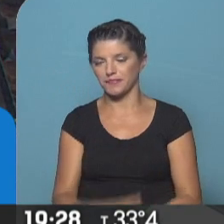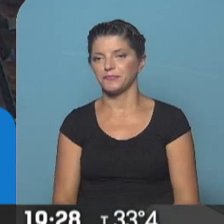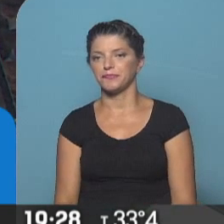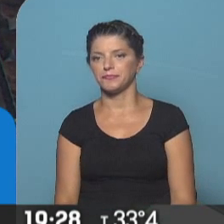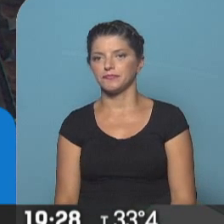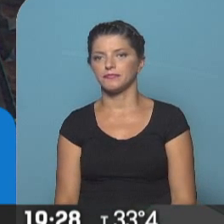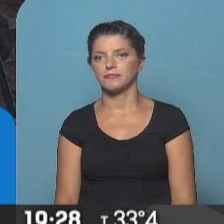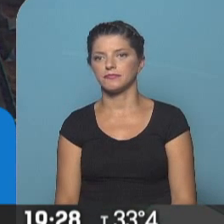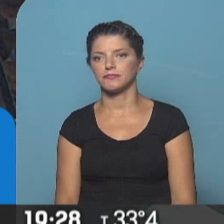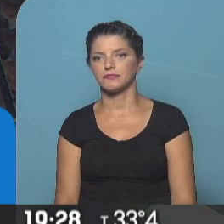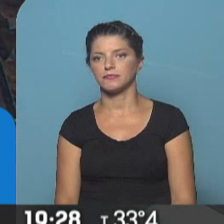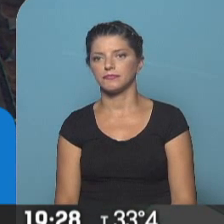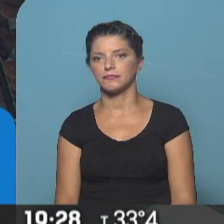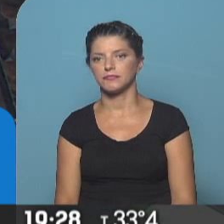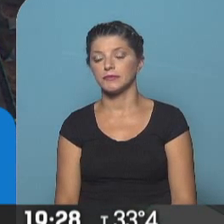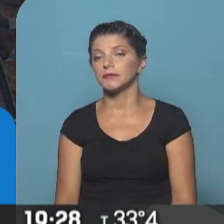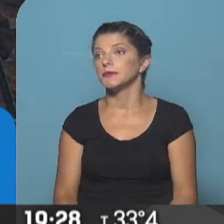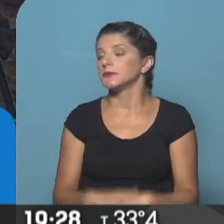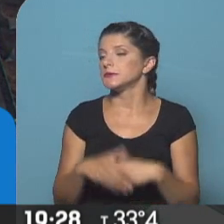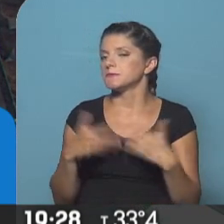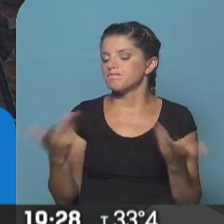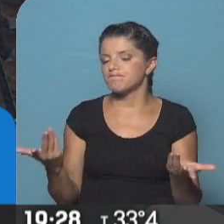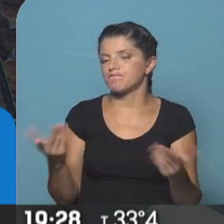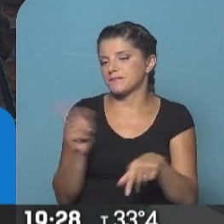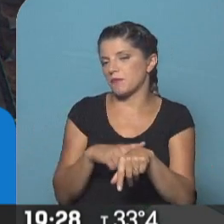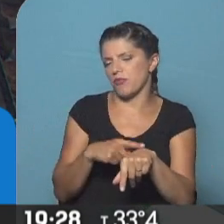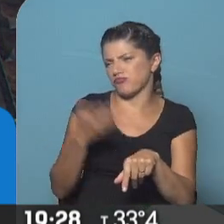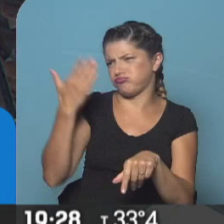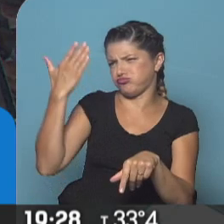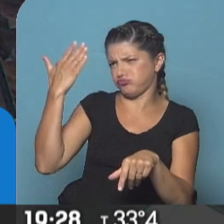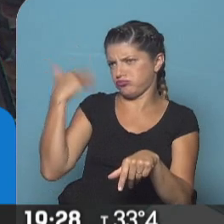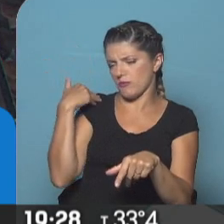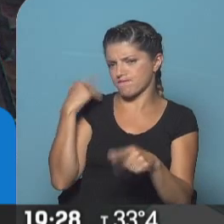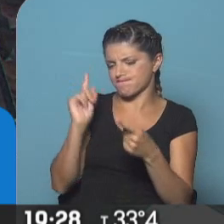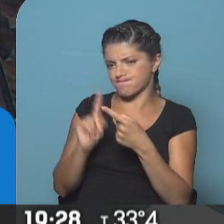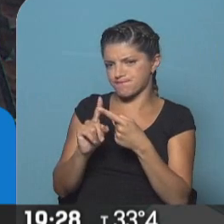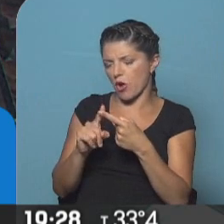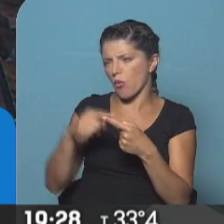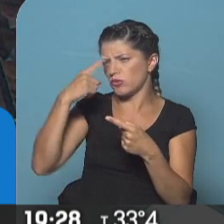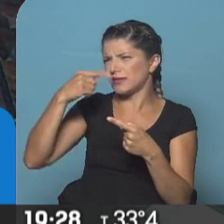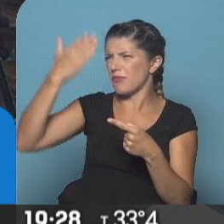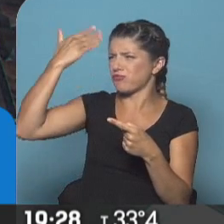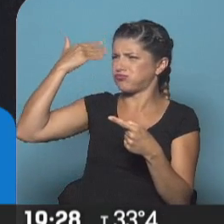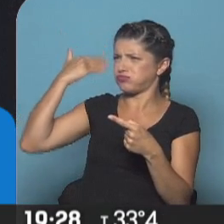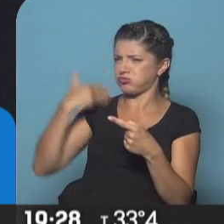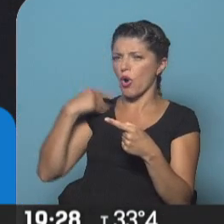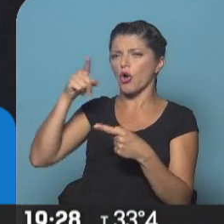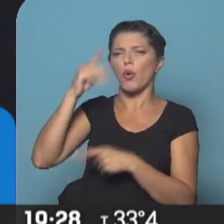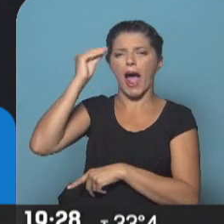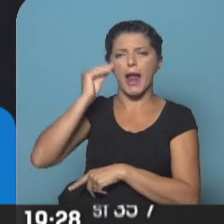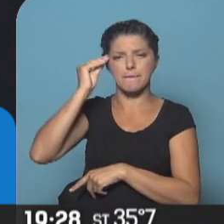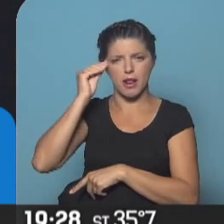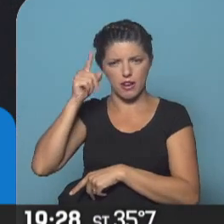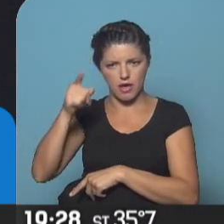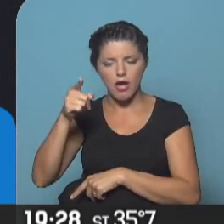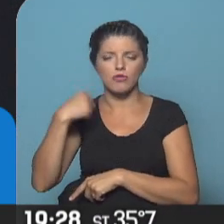Bueno, yo hace mucho que no hablo con él. Debo decir que la última vez que nos vimos fue en Armenia, que tuve la suerte de